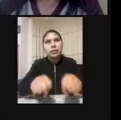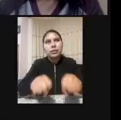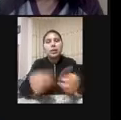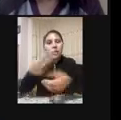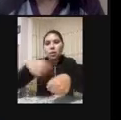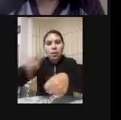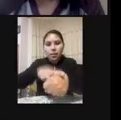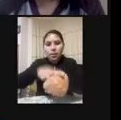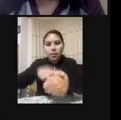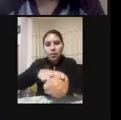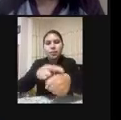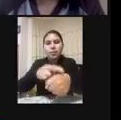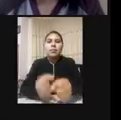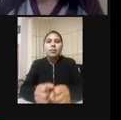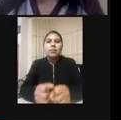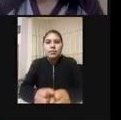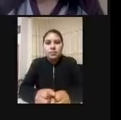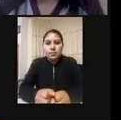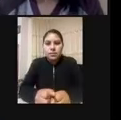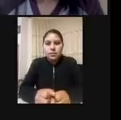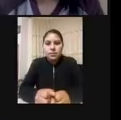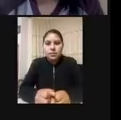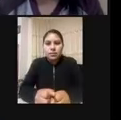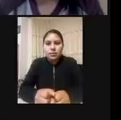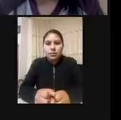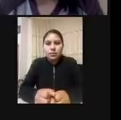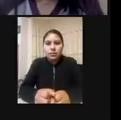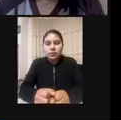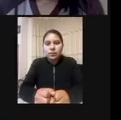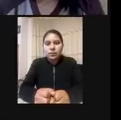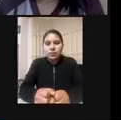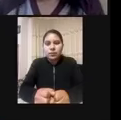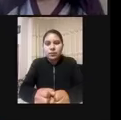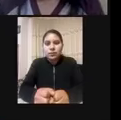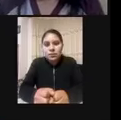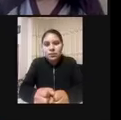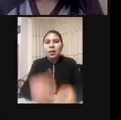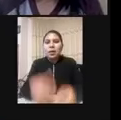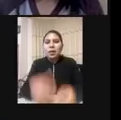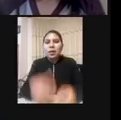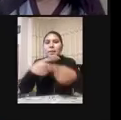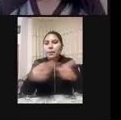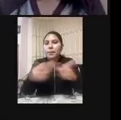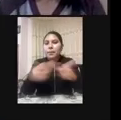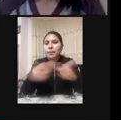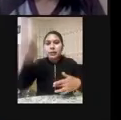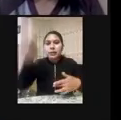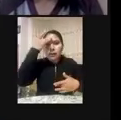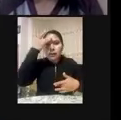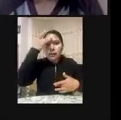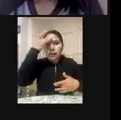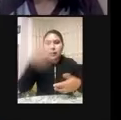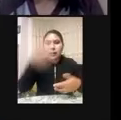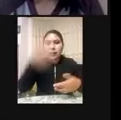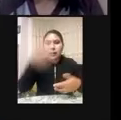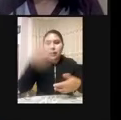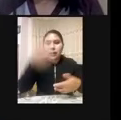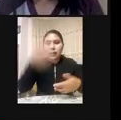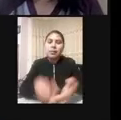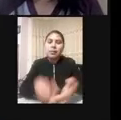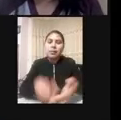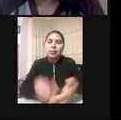normal, va a ser anual. Pero si se encuentra alguna alteración, esto va a tener que ir cambiando y se va a tener que seguir hasta algún tipo de